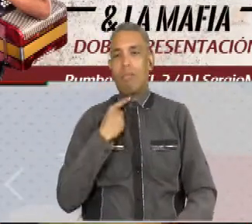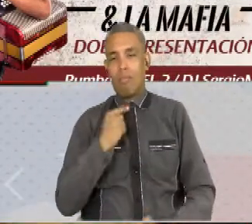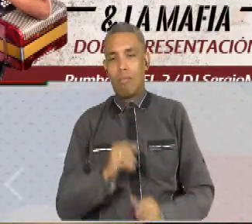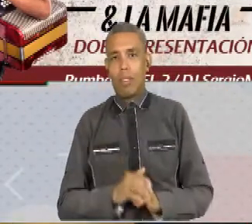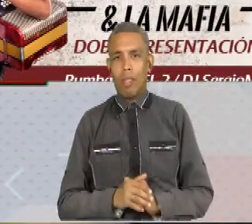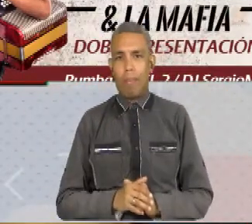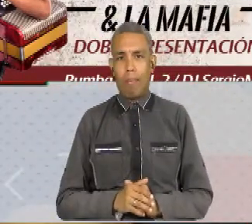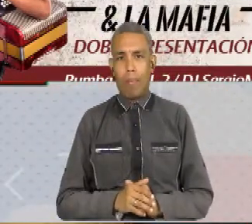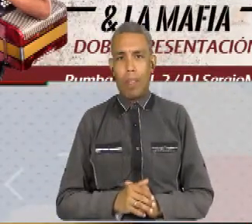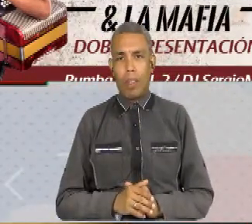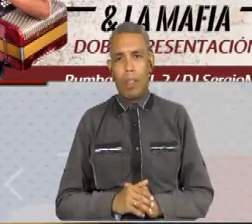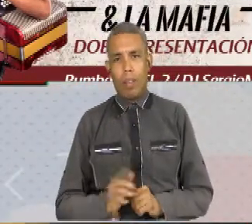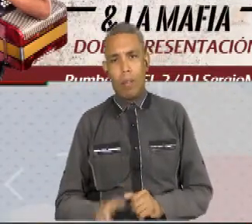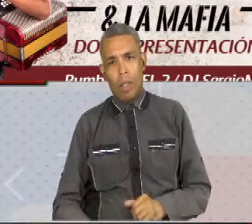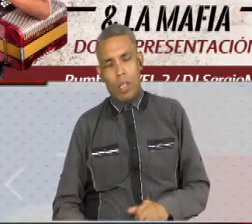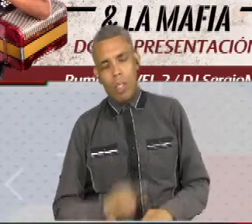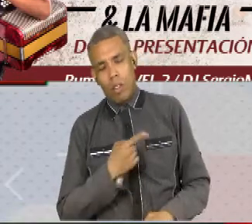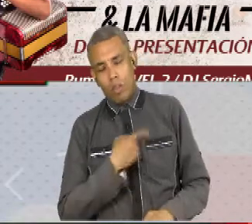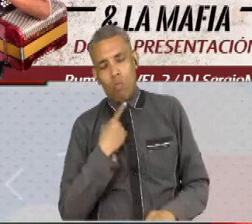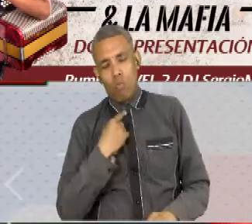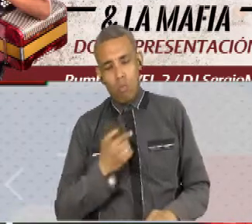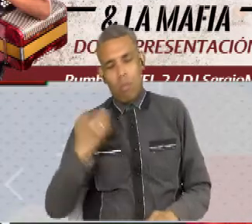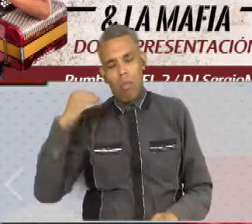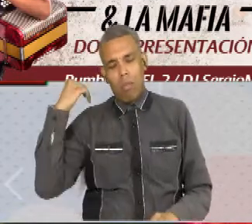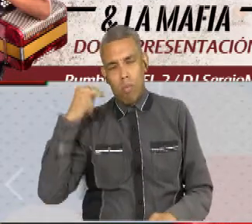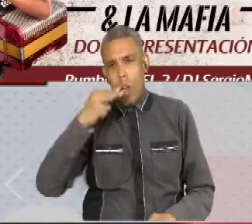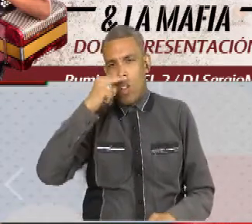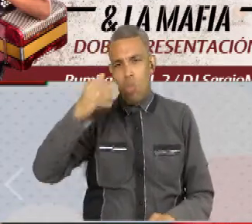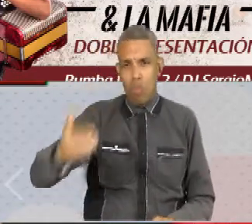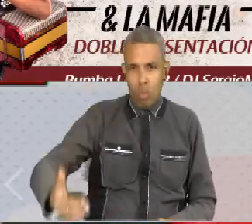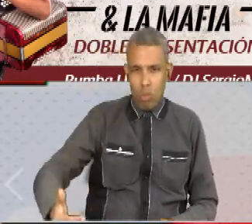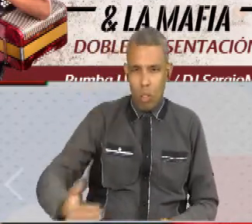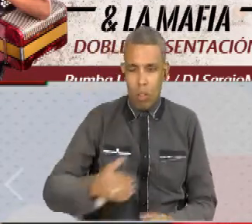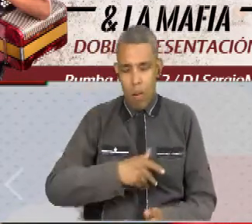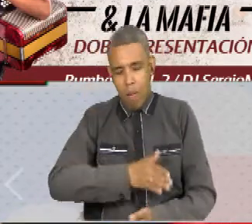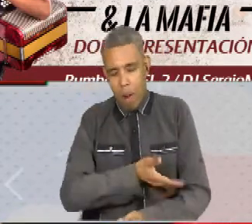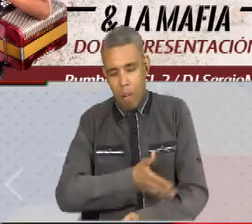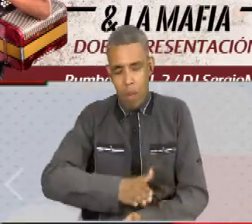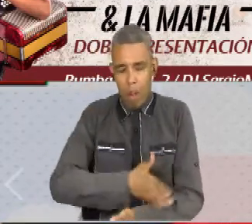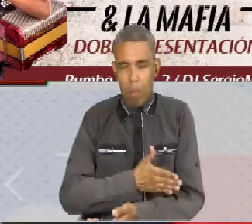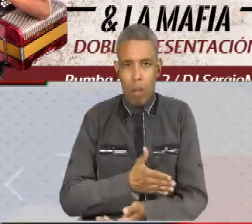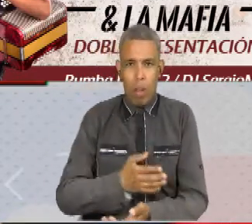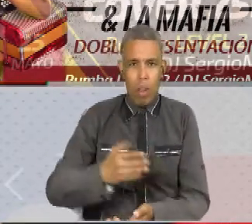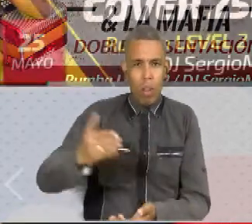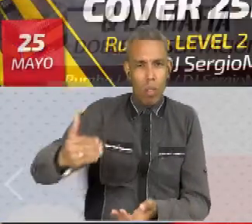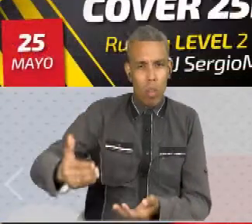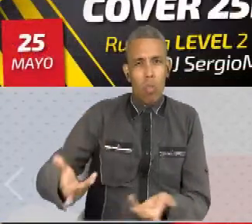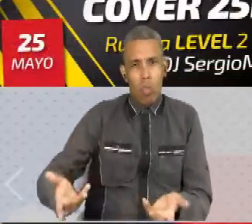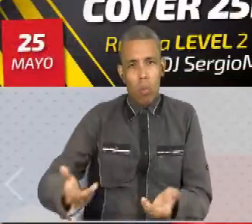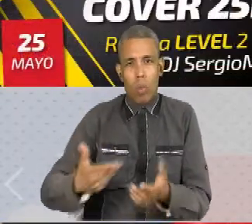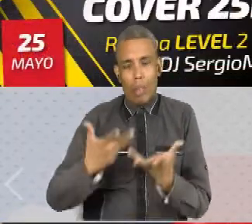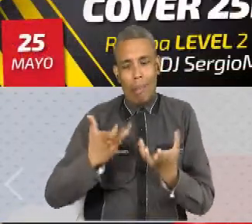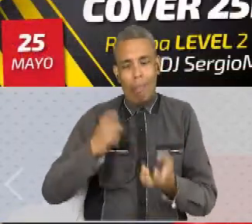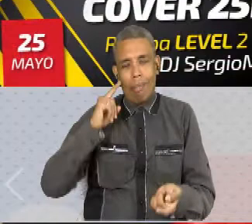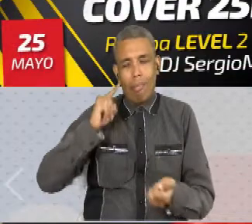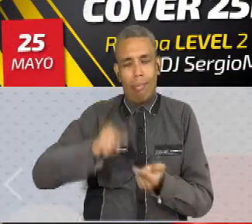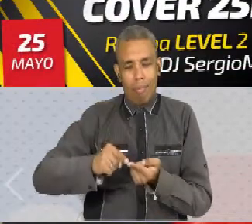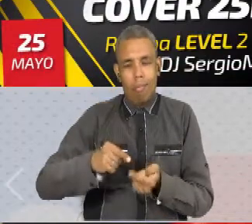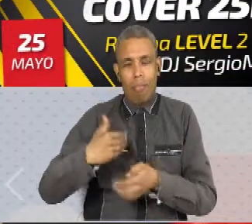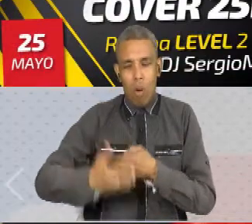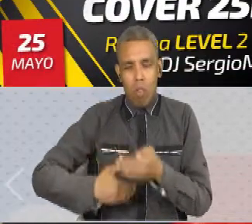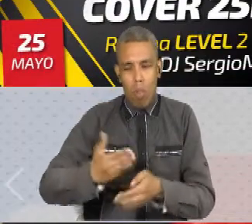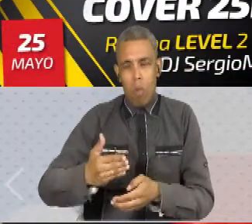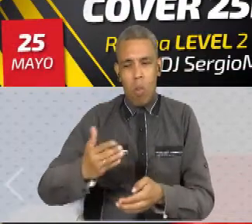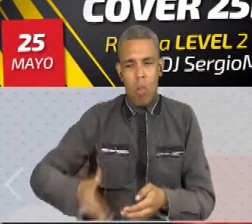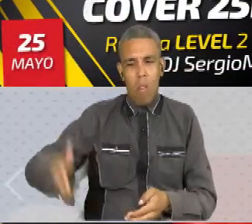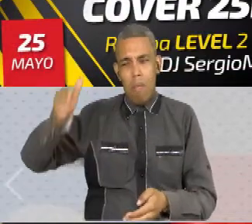con la música? ¿En qué momento de tu vida tú empiezas como a cantar y a decir, aquí pasa algo, yo quiero ser cantante? Bueno, como digo